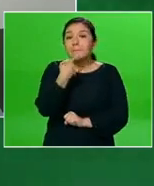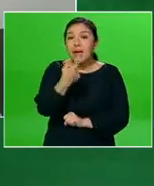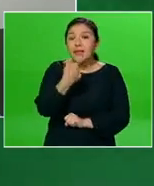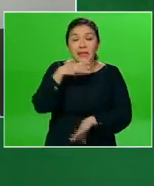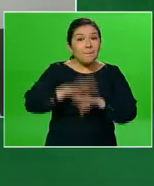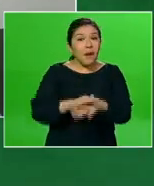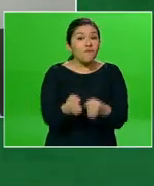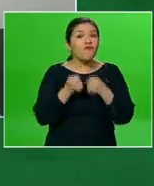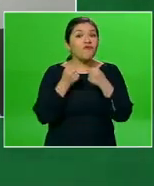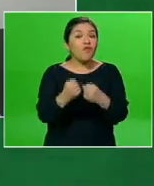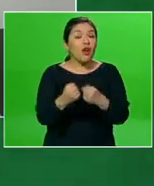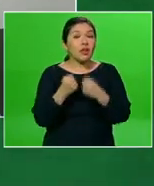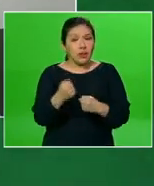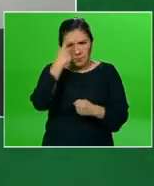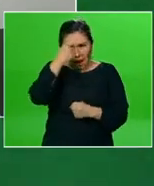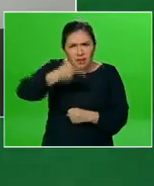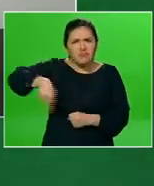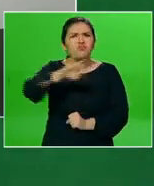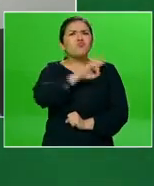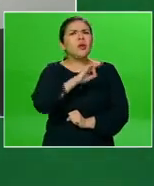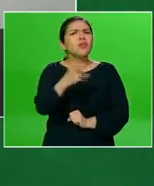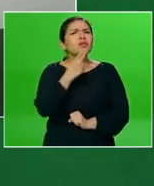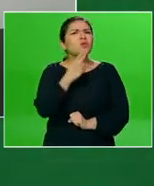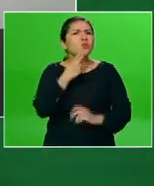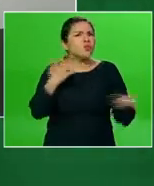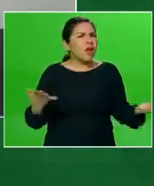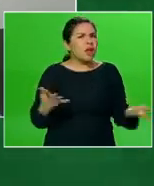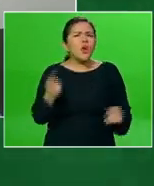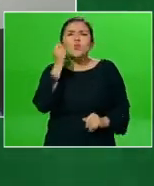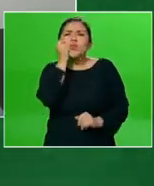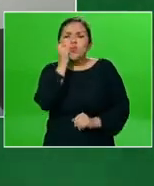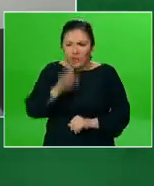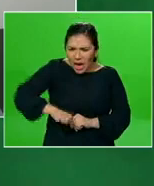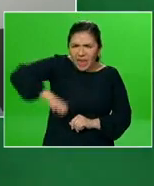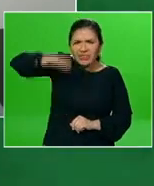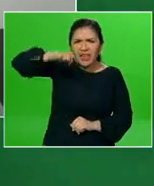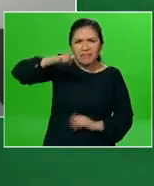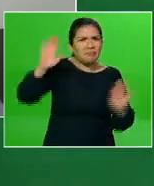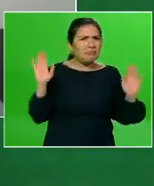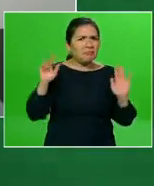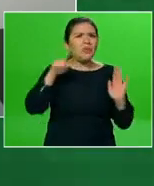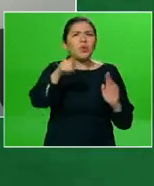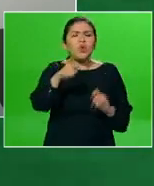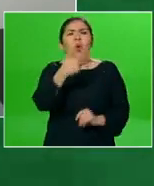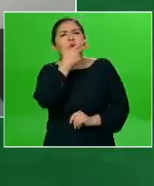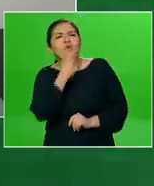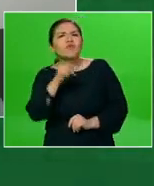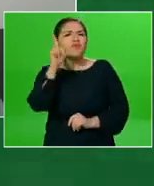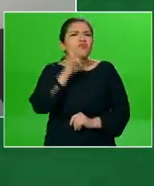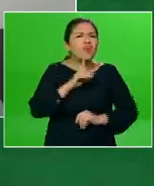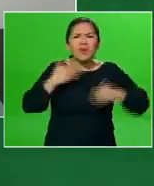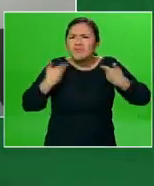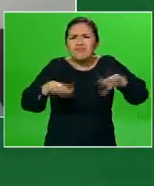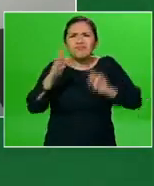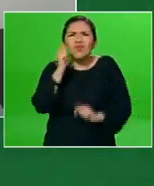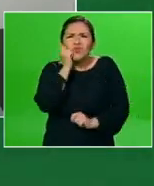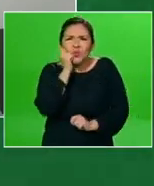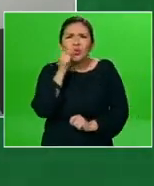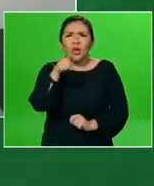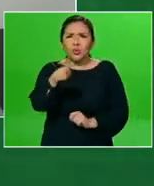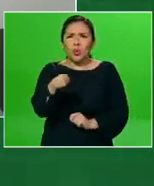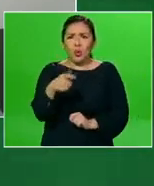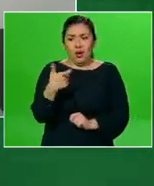potente que está al alcance de todos no importa nuestra edad nuestro género de nuestro estado